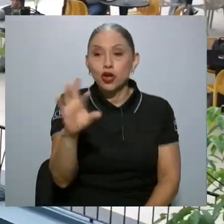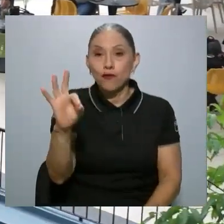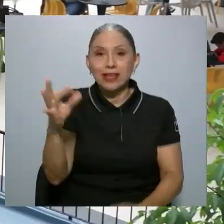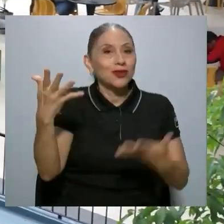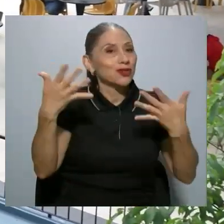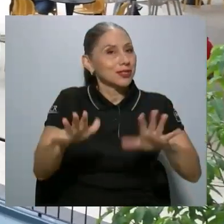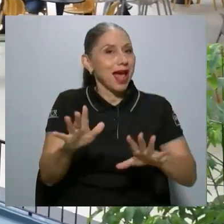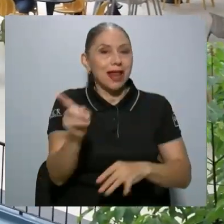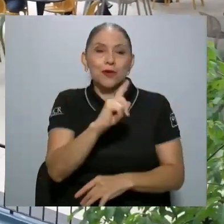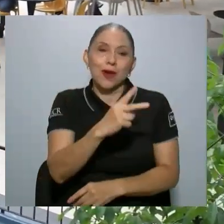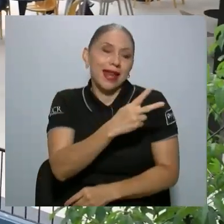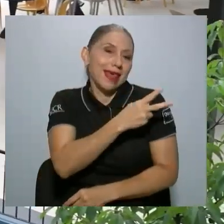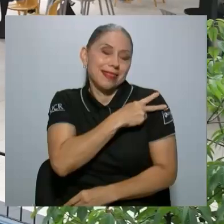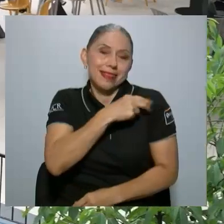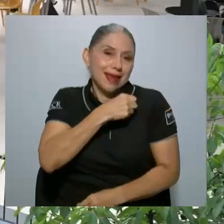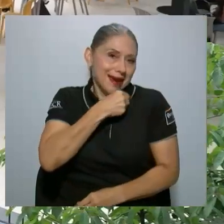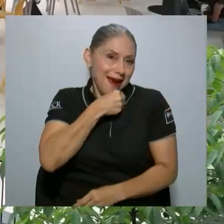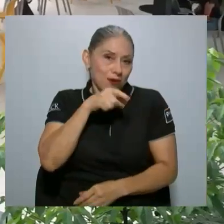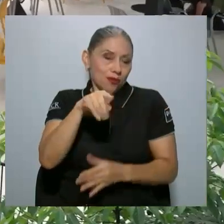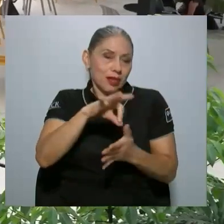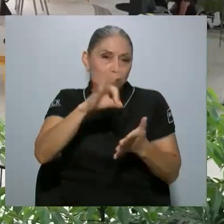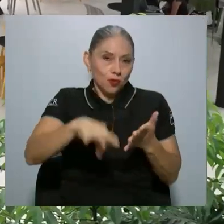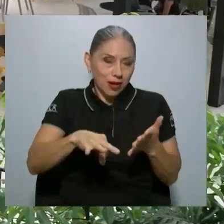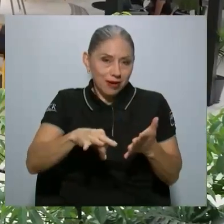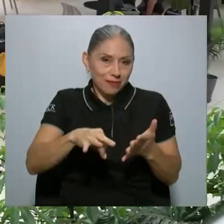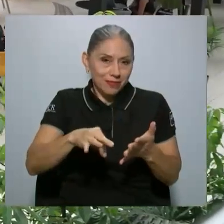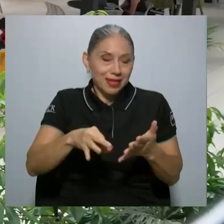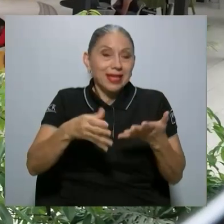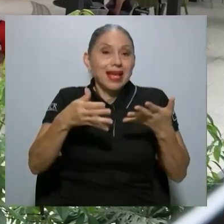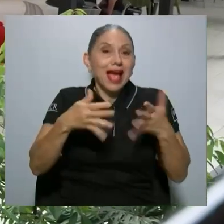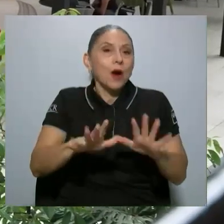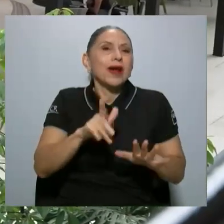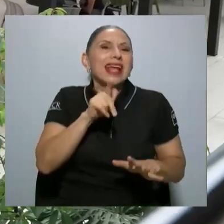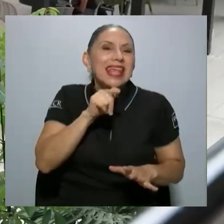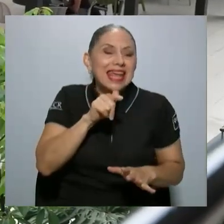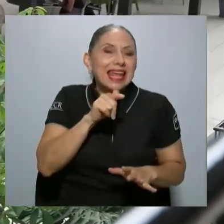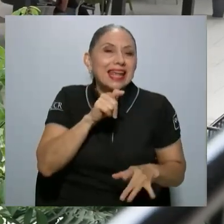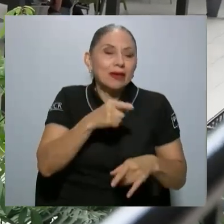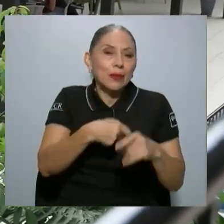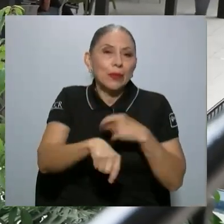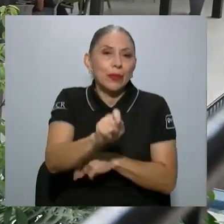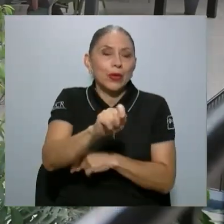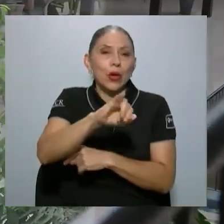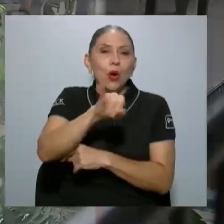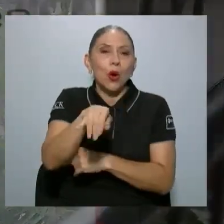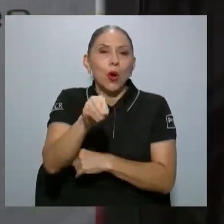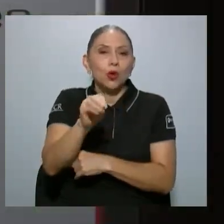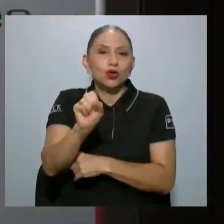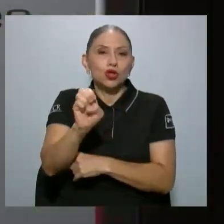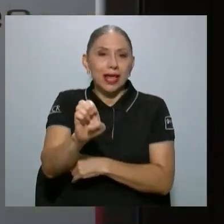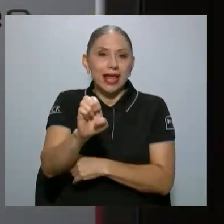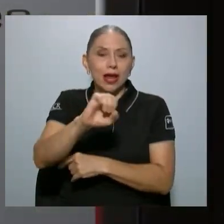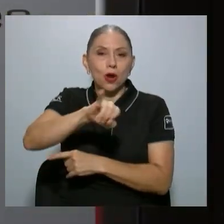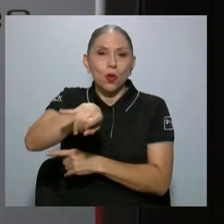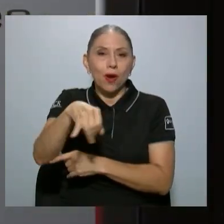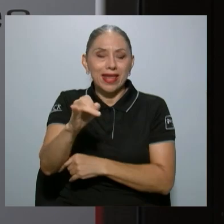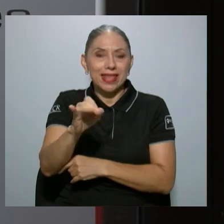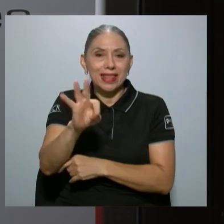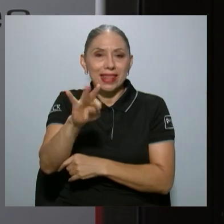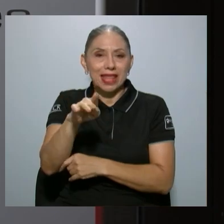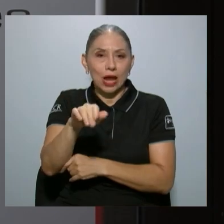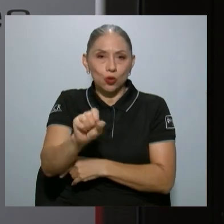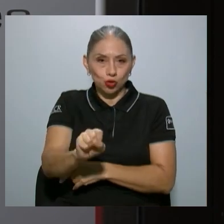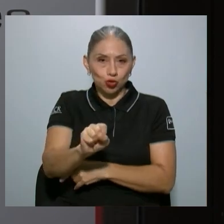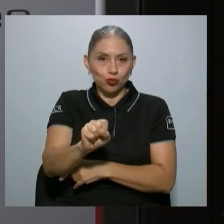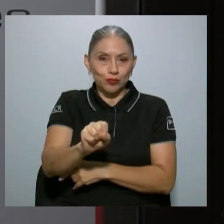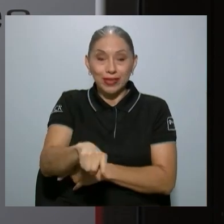era decano de la escuela, sino que el decano era don José Joaquín Trejos. Y en realidad,